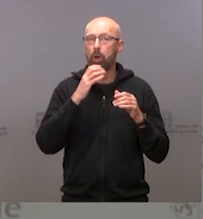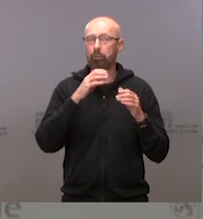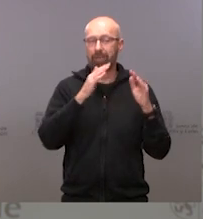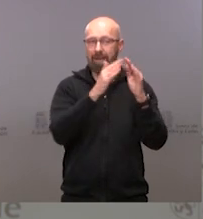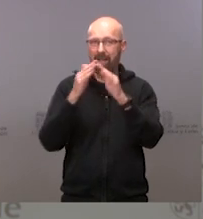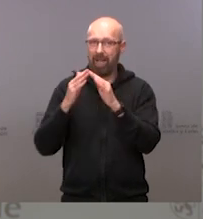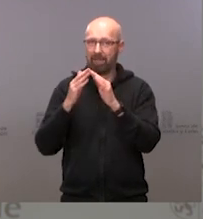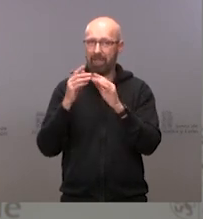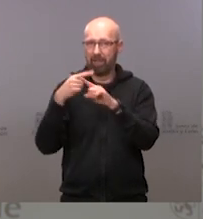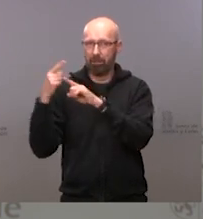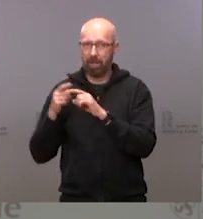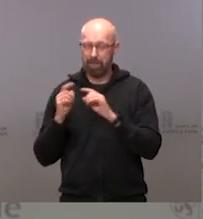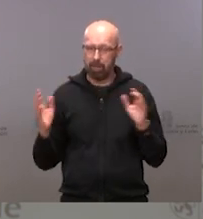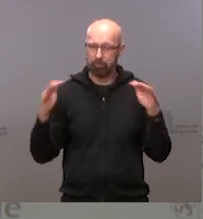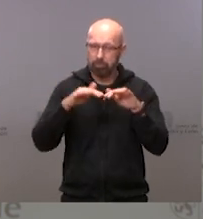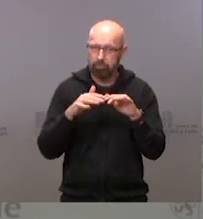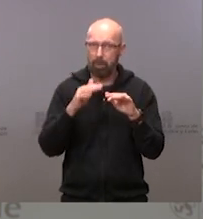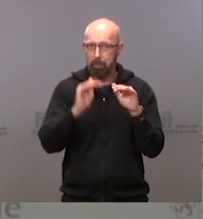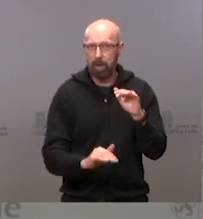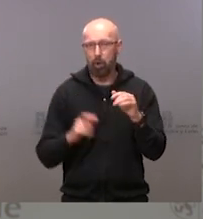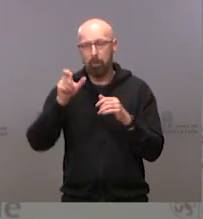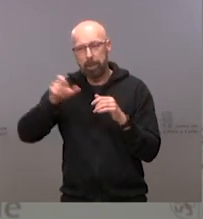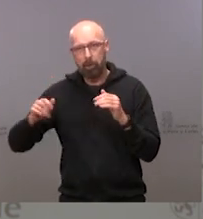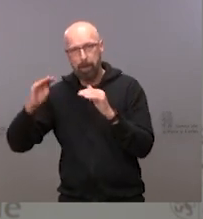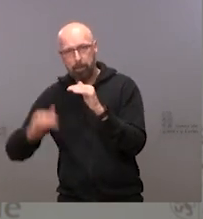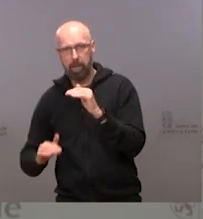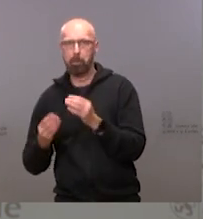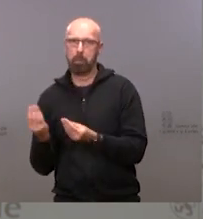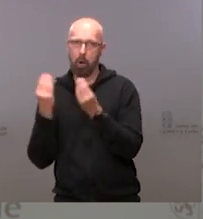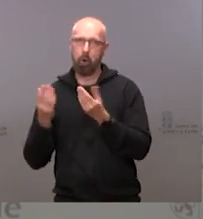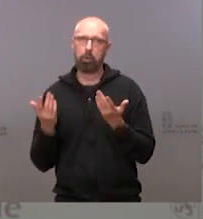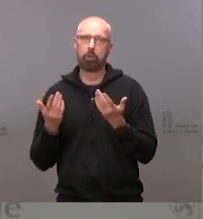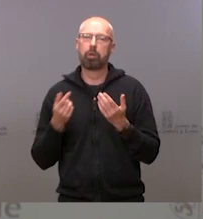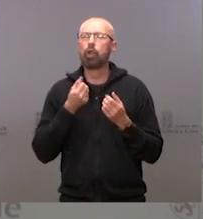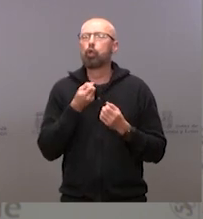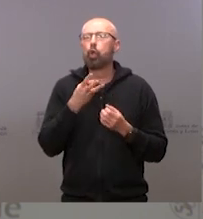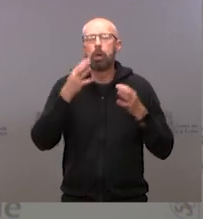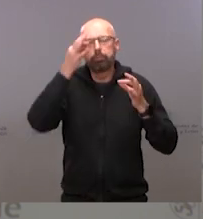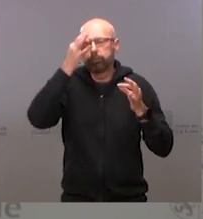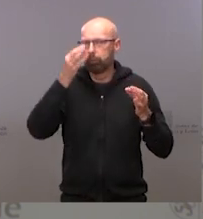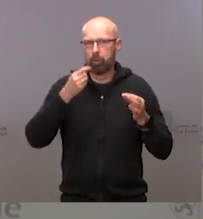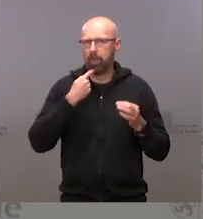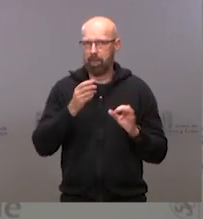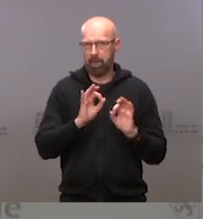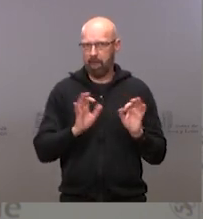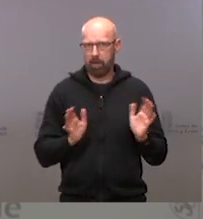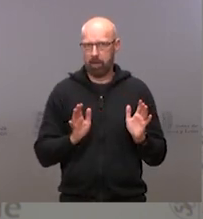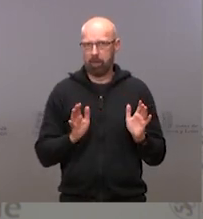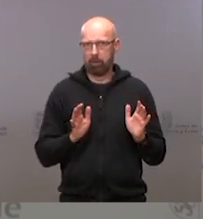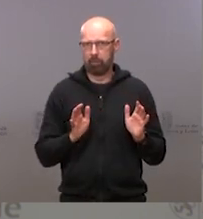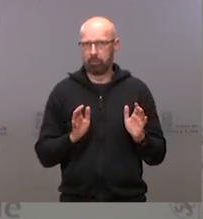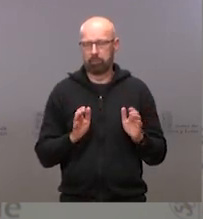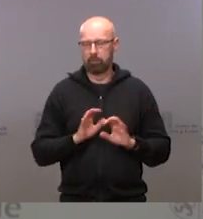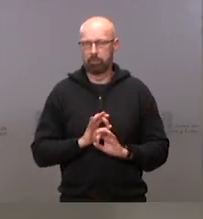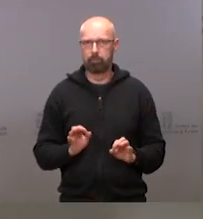cuantas menos personas también mejor y sobre las que no queremos hablar del número de unidades de convivencia ni de número de